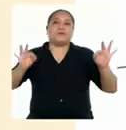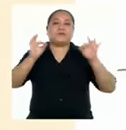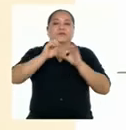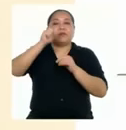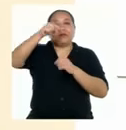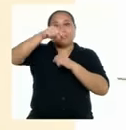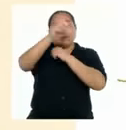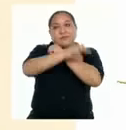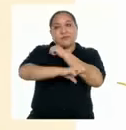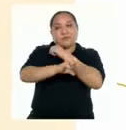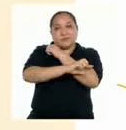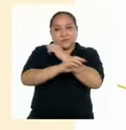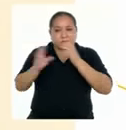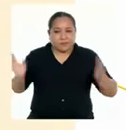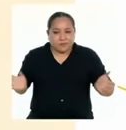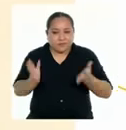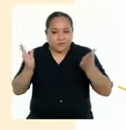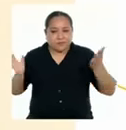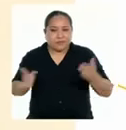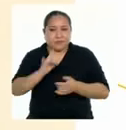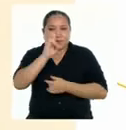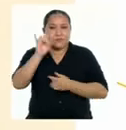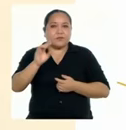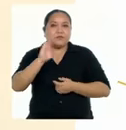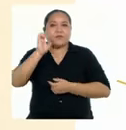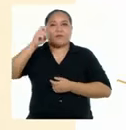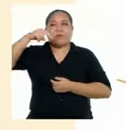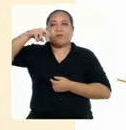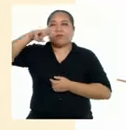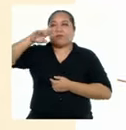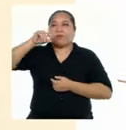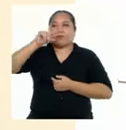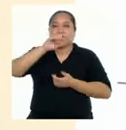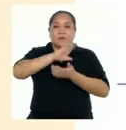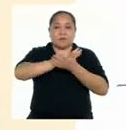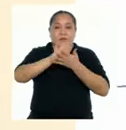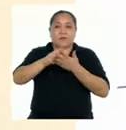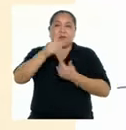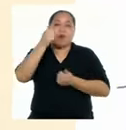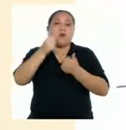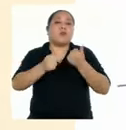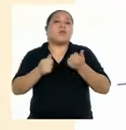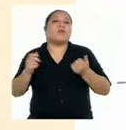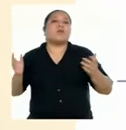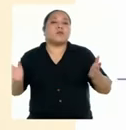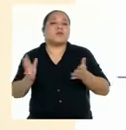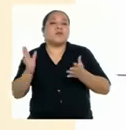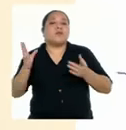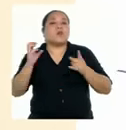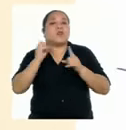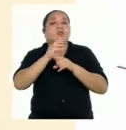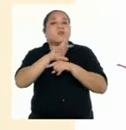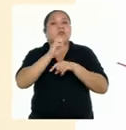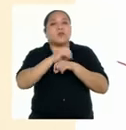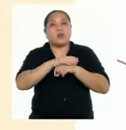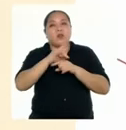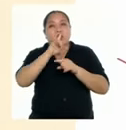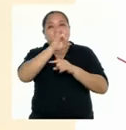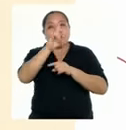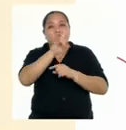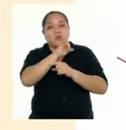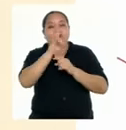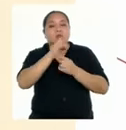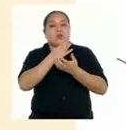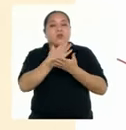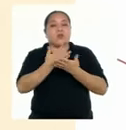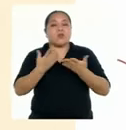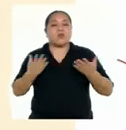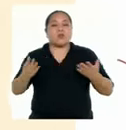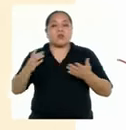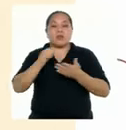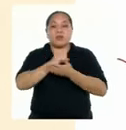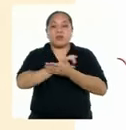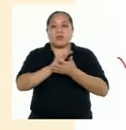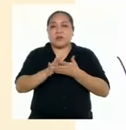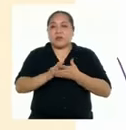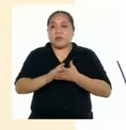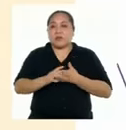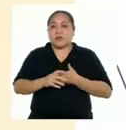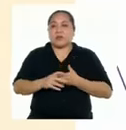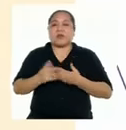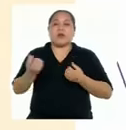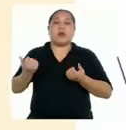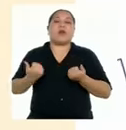nuestro país se fomente el uso de energía limpia? ¿Qué acciones podemos recomendar para lograr el uso de fuentes de energía limpia que contribuyan